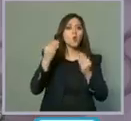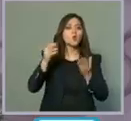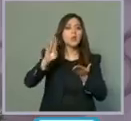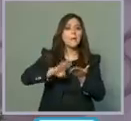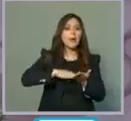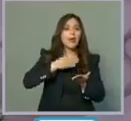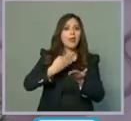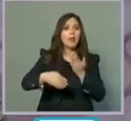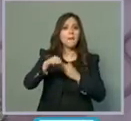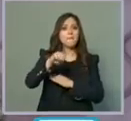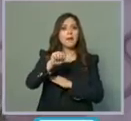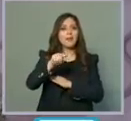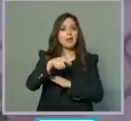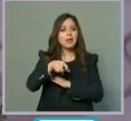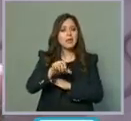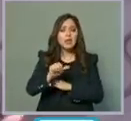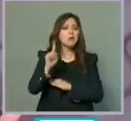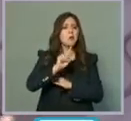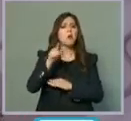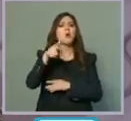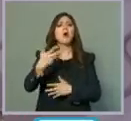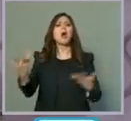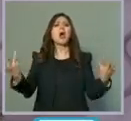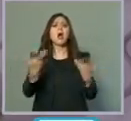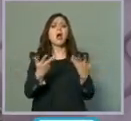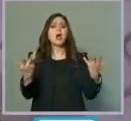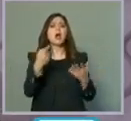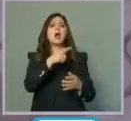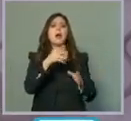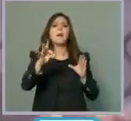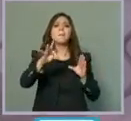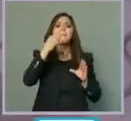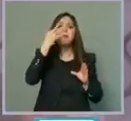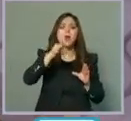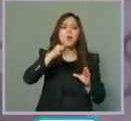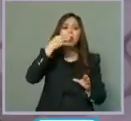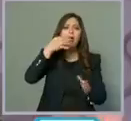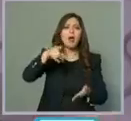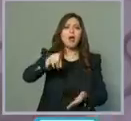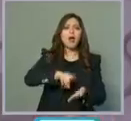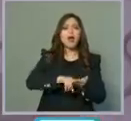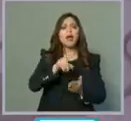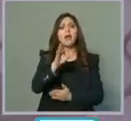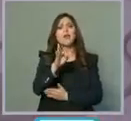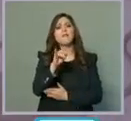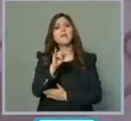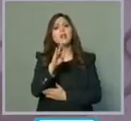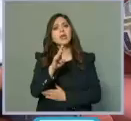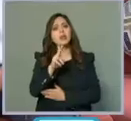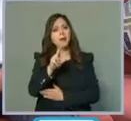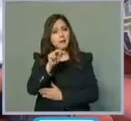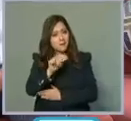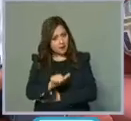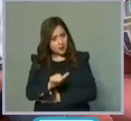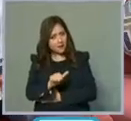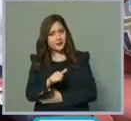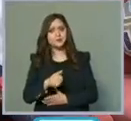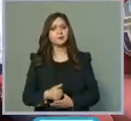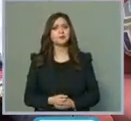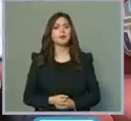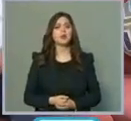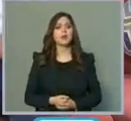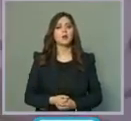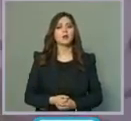les podemos dar unas palomitas que tienen fibra, ¿no? Y además son hidratos de carbono.